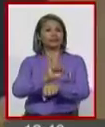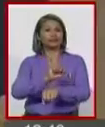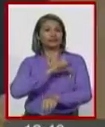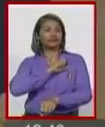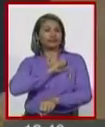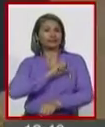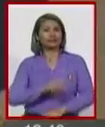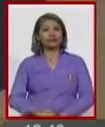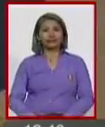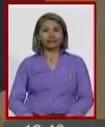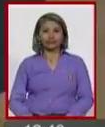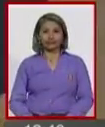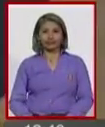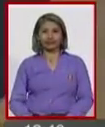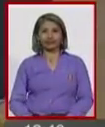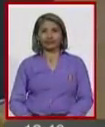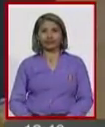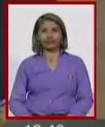policía.